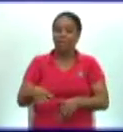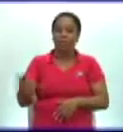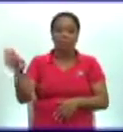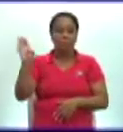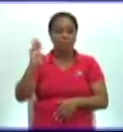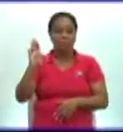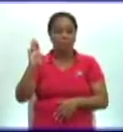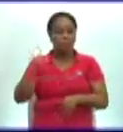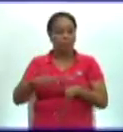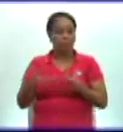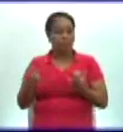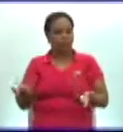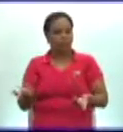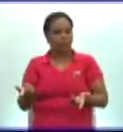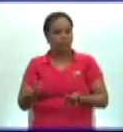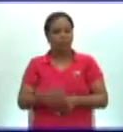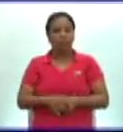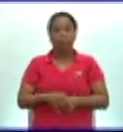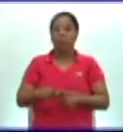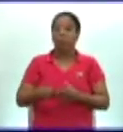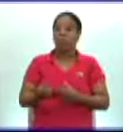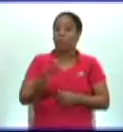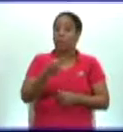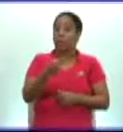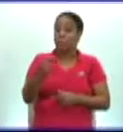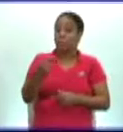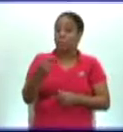¿Por qué? Porque a menor